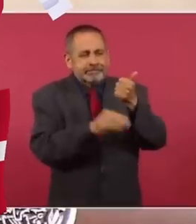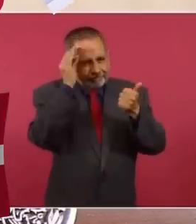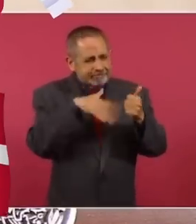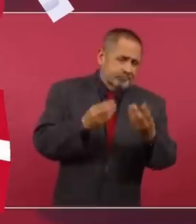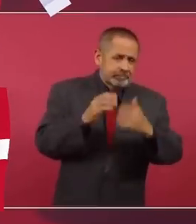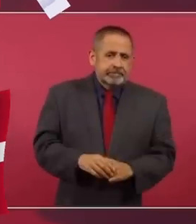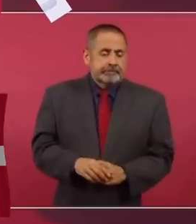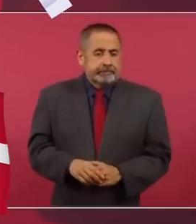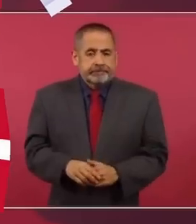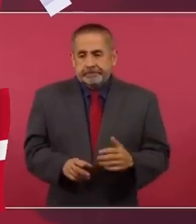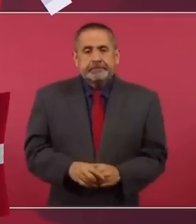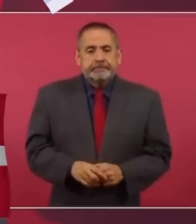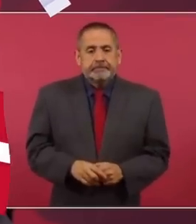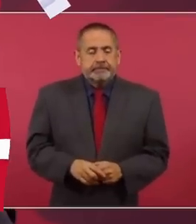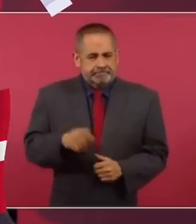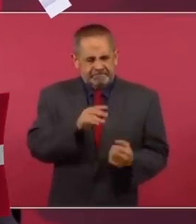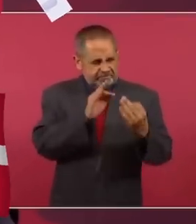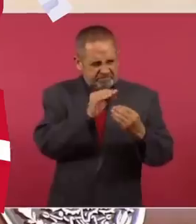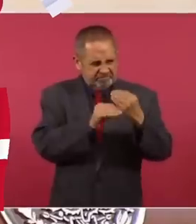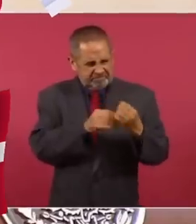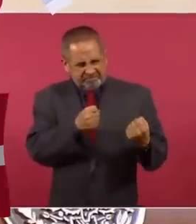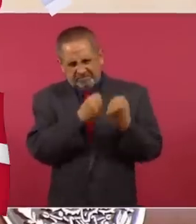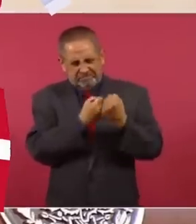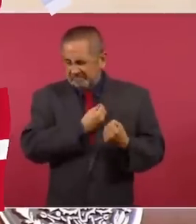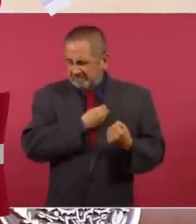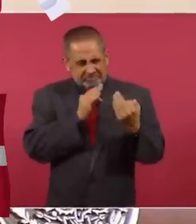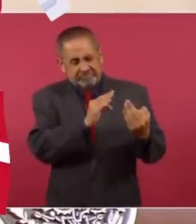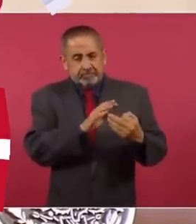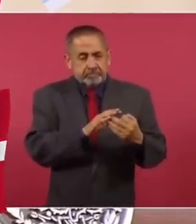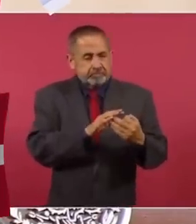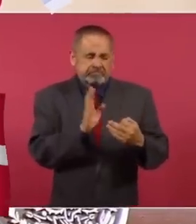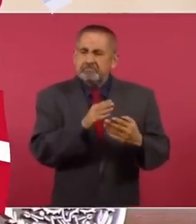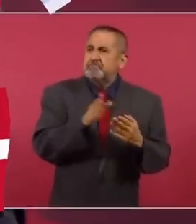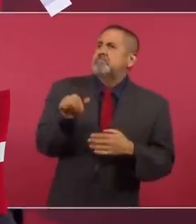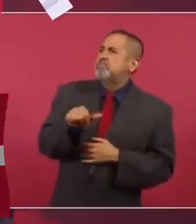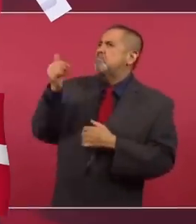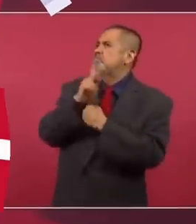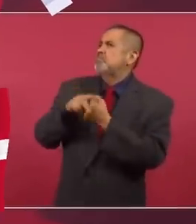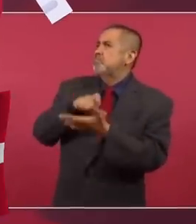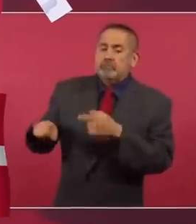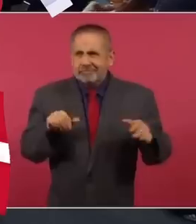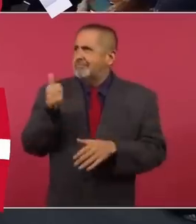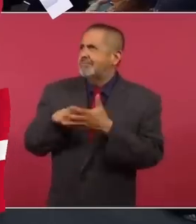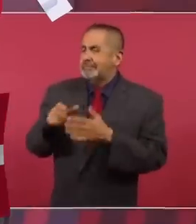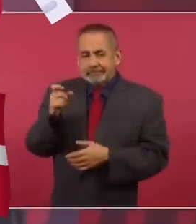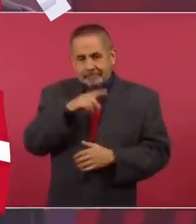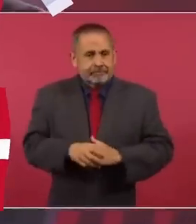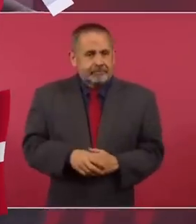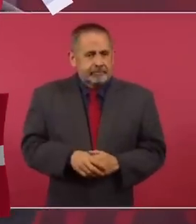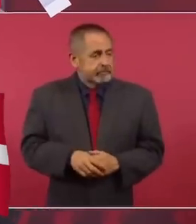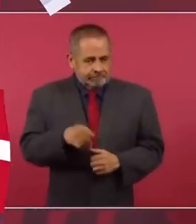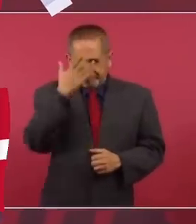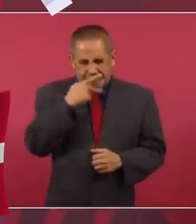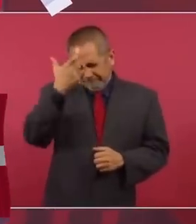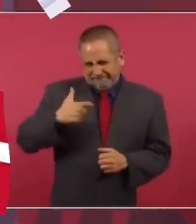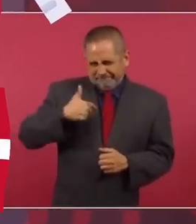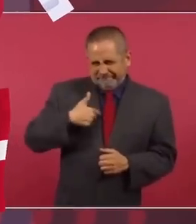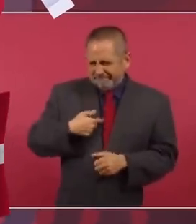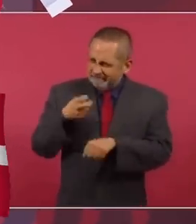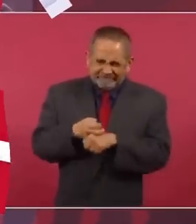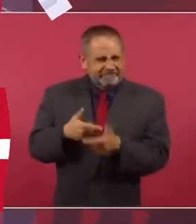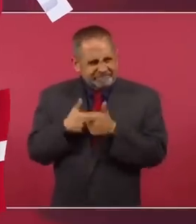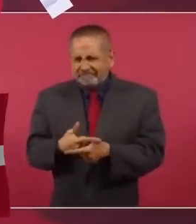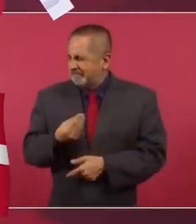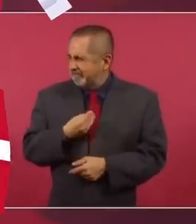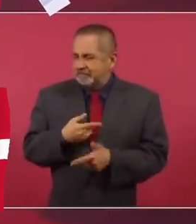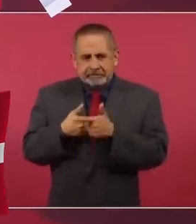inmundo. Los enfrentamos, resistimos. Se abrió la compra de medicamentos en el extranjero, porque no lo permitían, ¿eh? Pero ya ven que somos perseverantes, ¿no? Y que